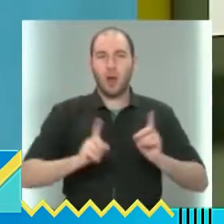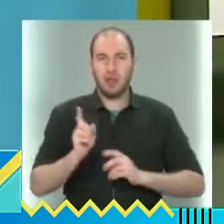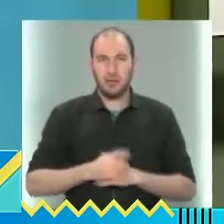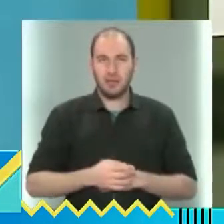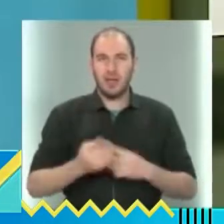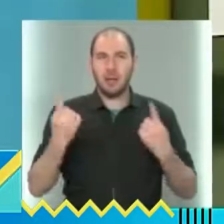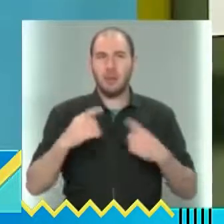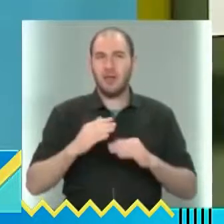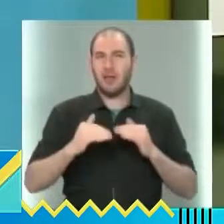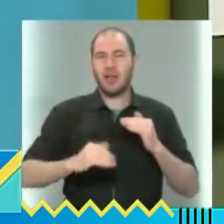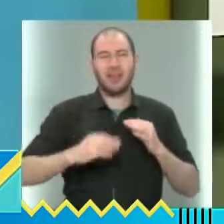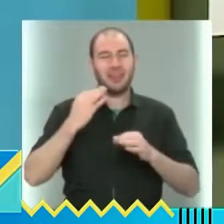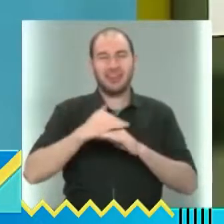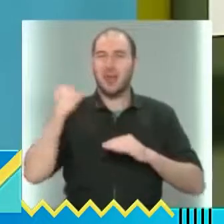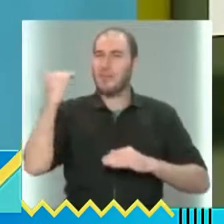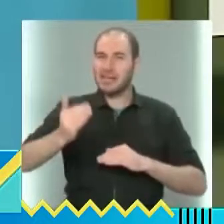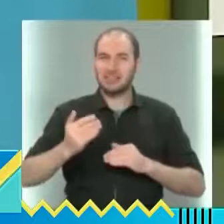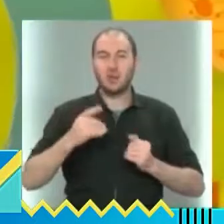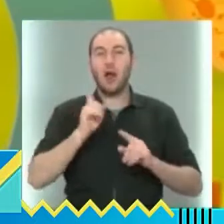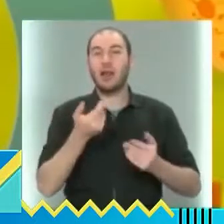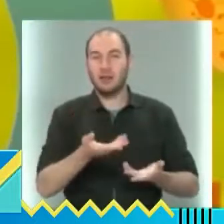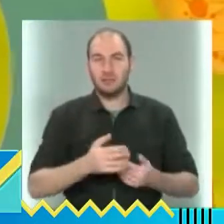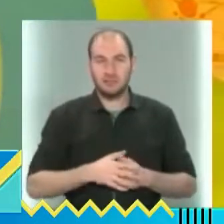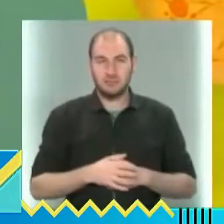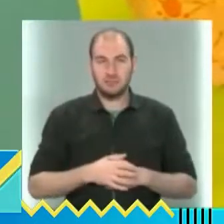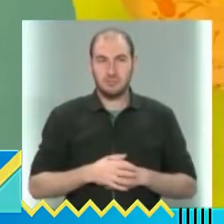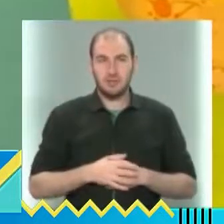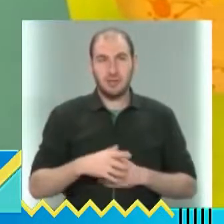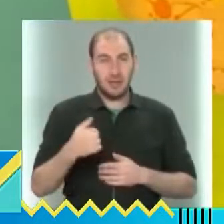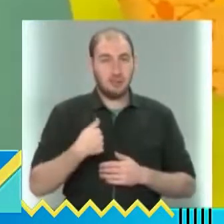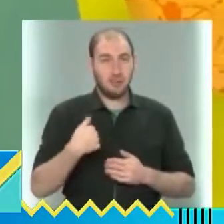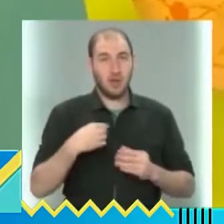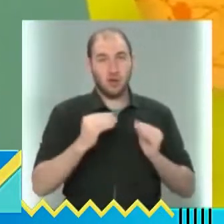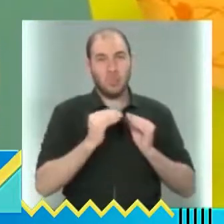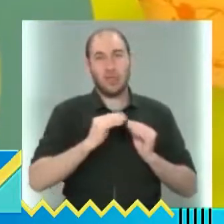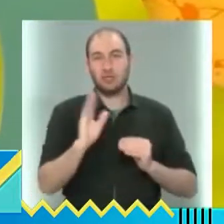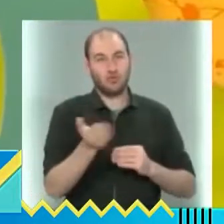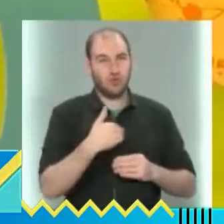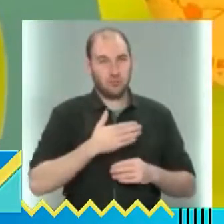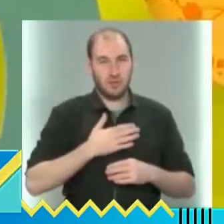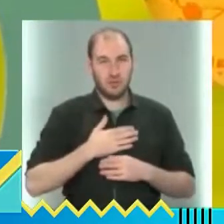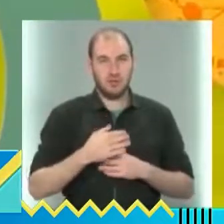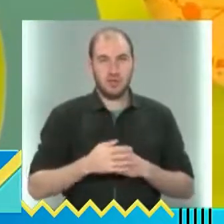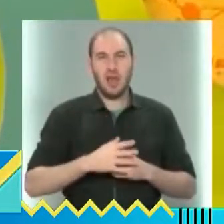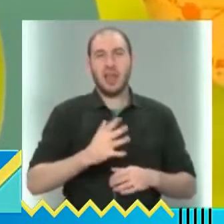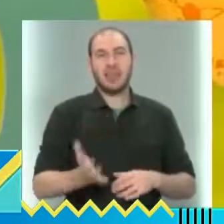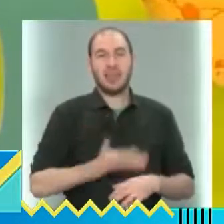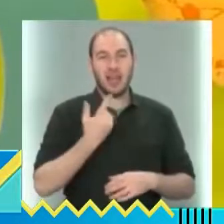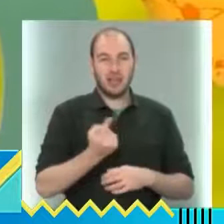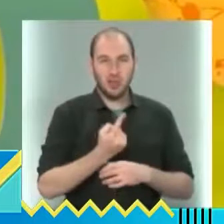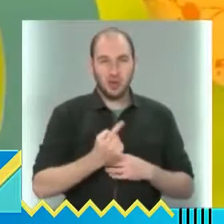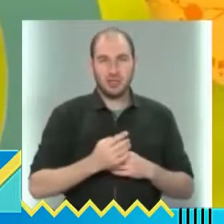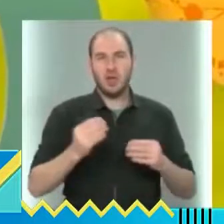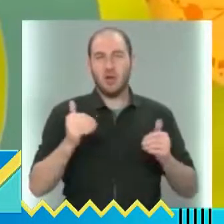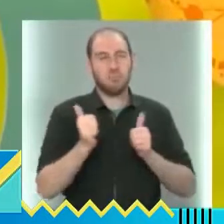pero excediendo la docencia? ¿Cómo lo definirías? El mío y de todos mis compañeros, el de los directivos que